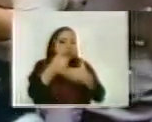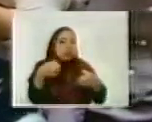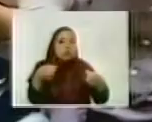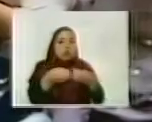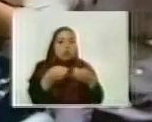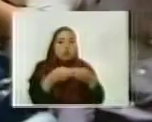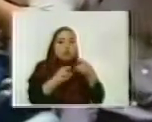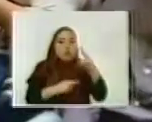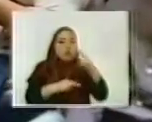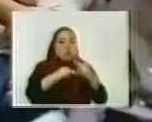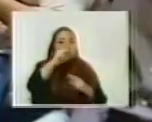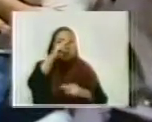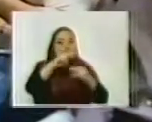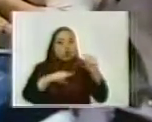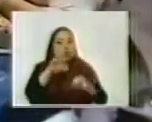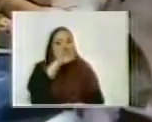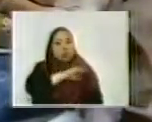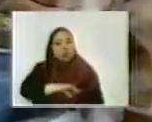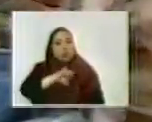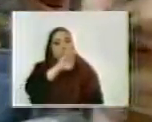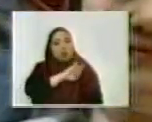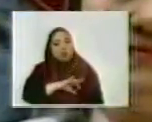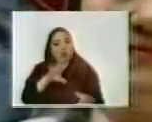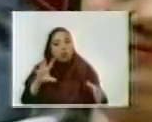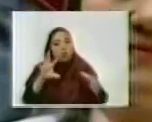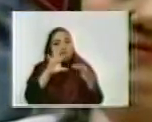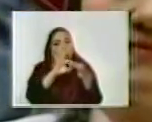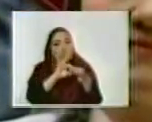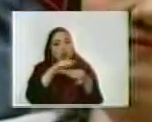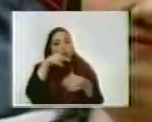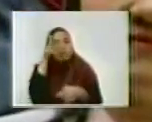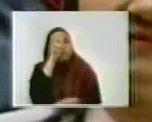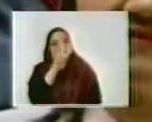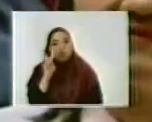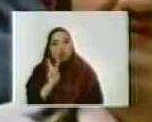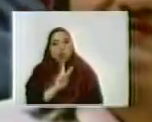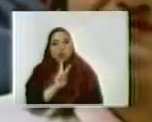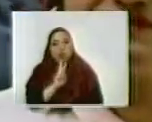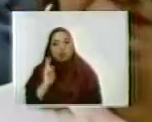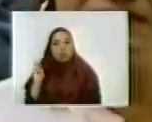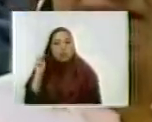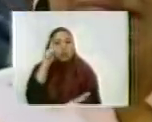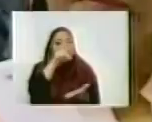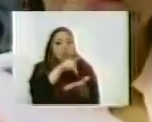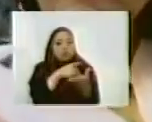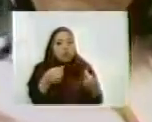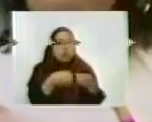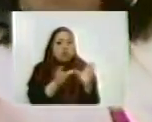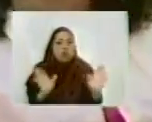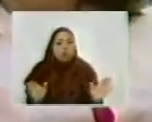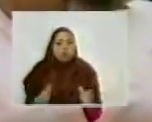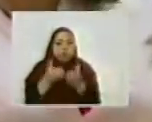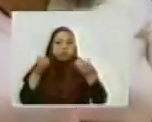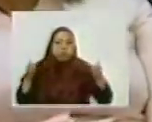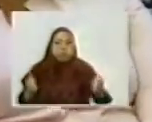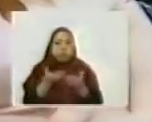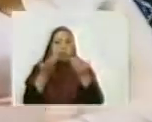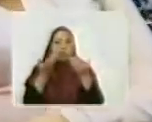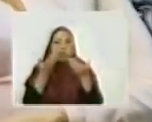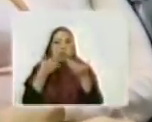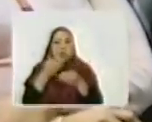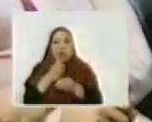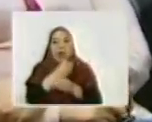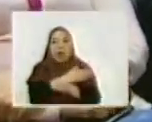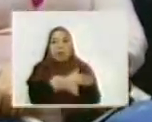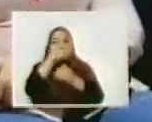construcción del Partido Socialista Unido de Venezuela y formamos parte del equipo promotor cuando el